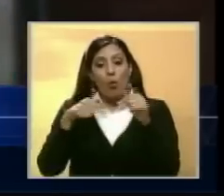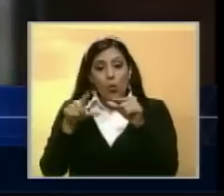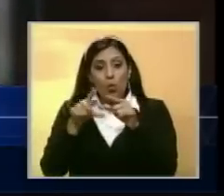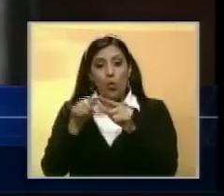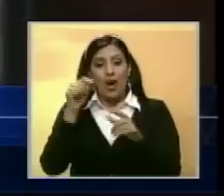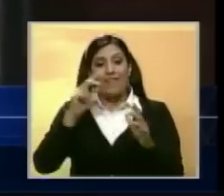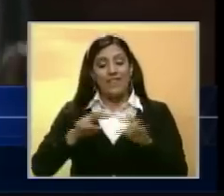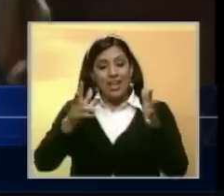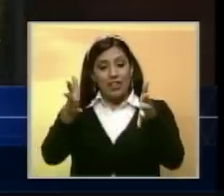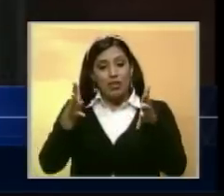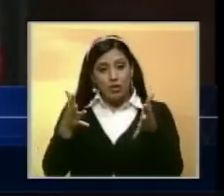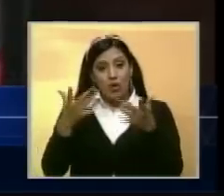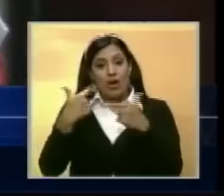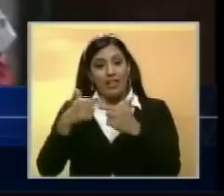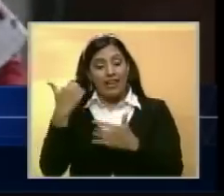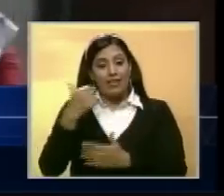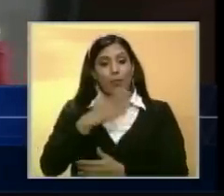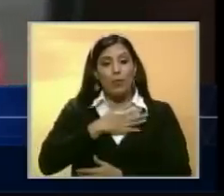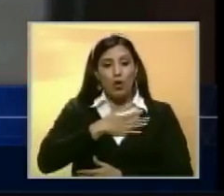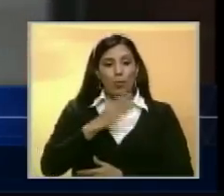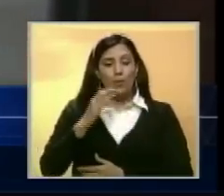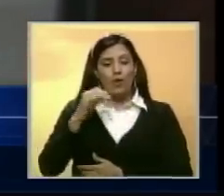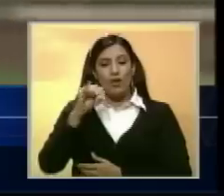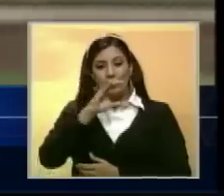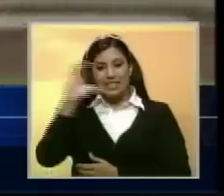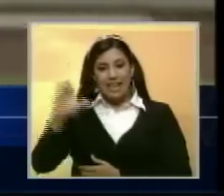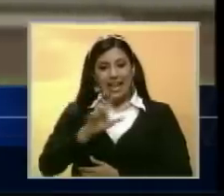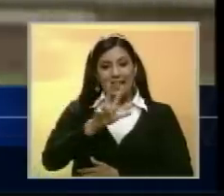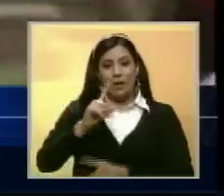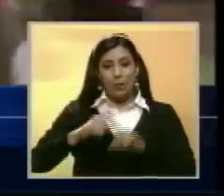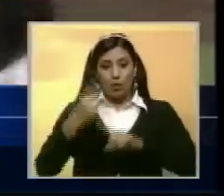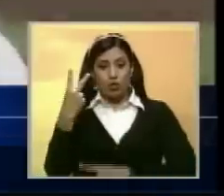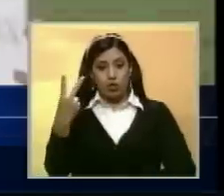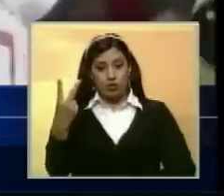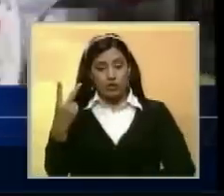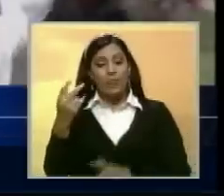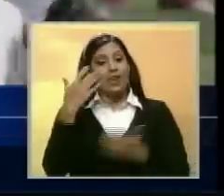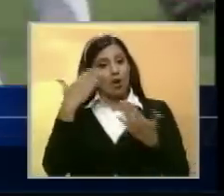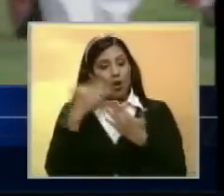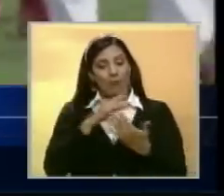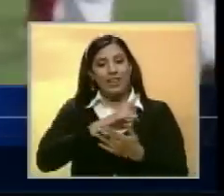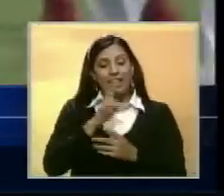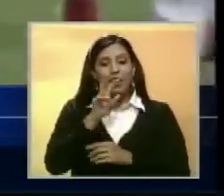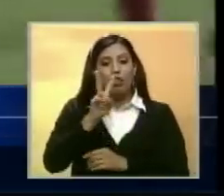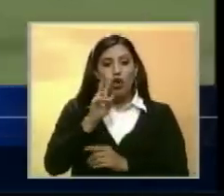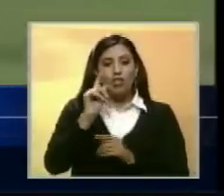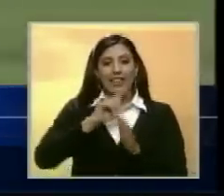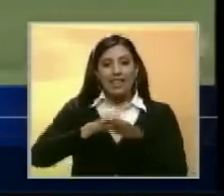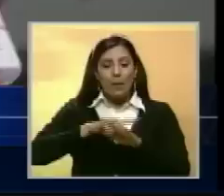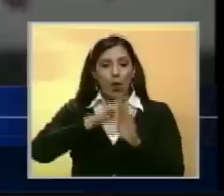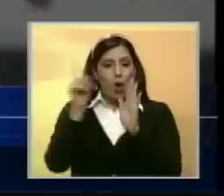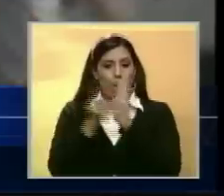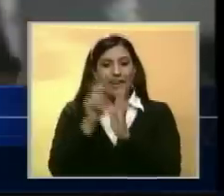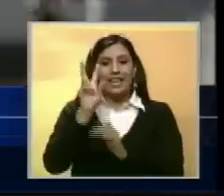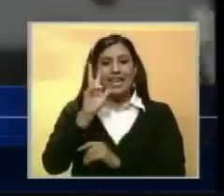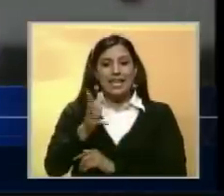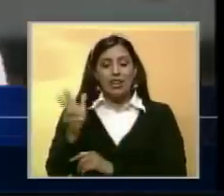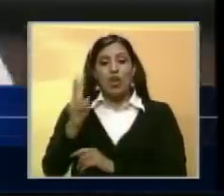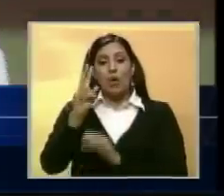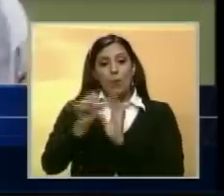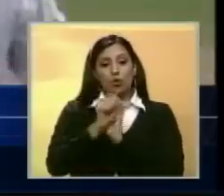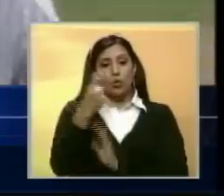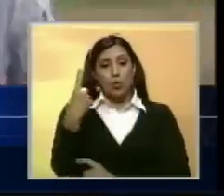de la victoria de los Phillies de Filadelfia ante los Cachorros de Chicago de 3-2. Gómez lanzó 2 innings completos, le dieron 2 hits y